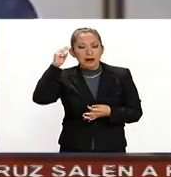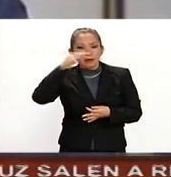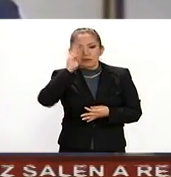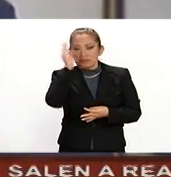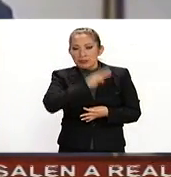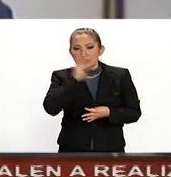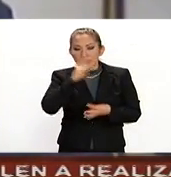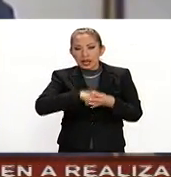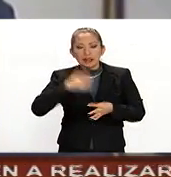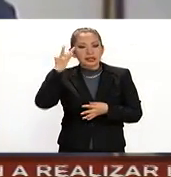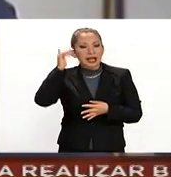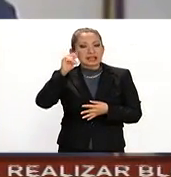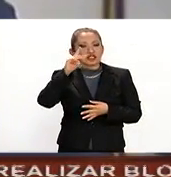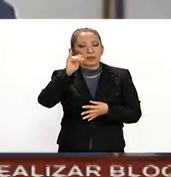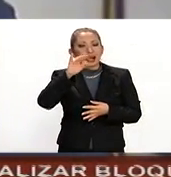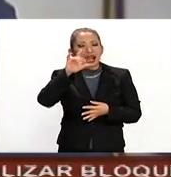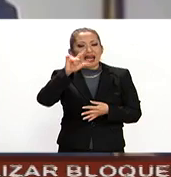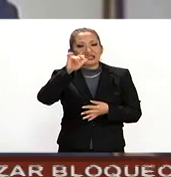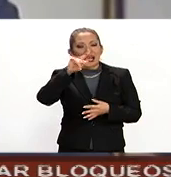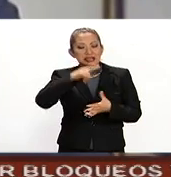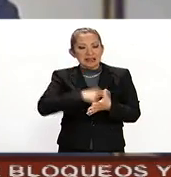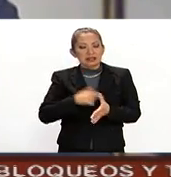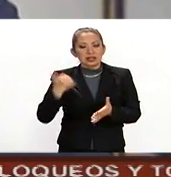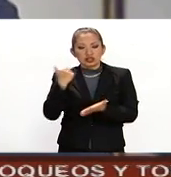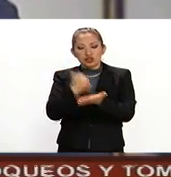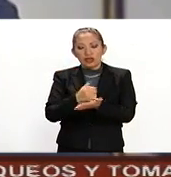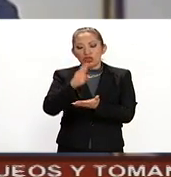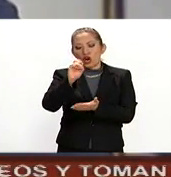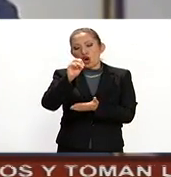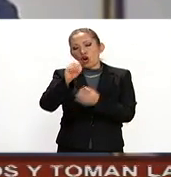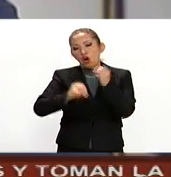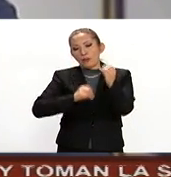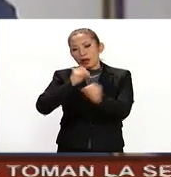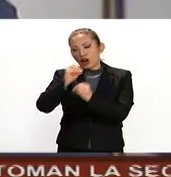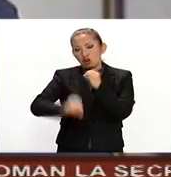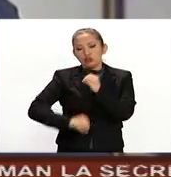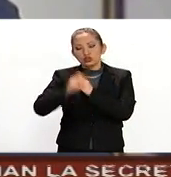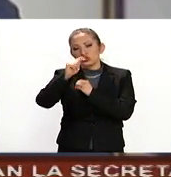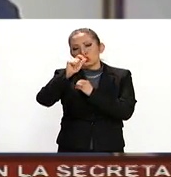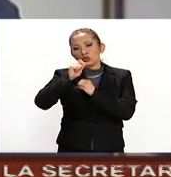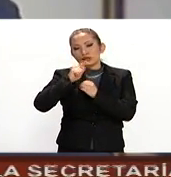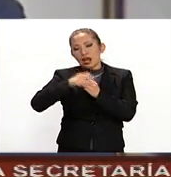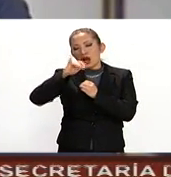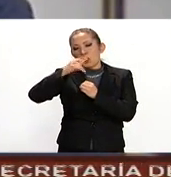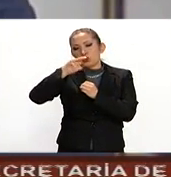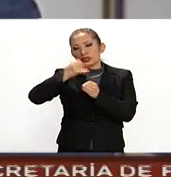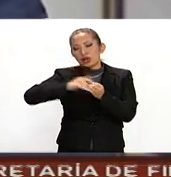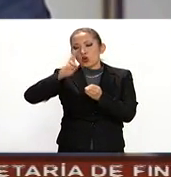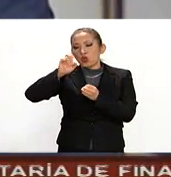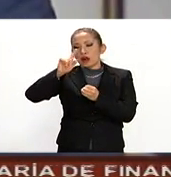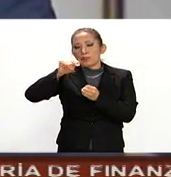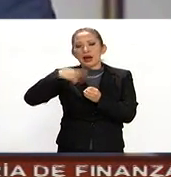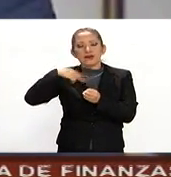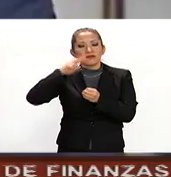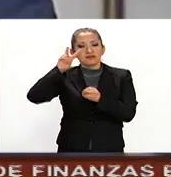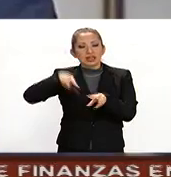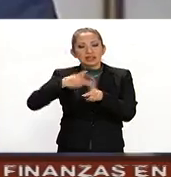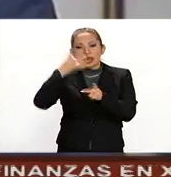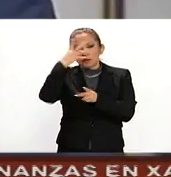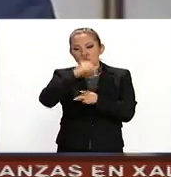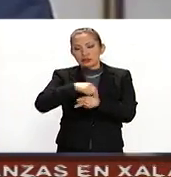Mazatlán, San Cristóbal de las Casas, Ciudad Obregón, Tuxtla Gutiérrez, Uruapan, Villahermosa